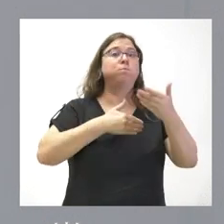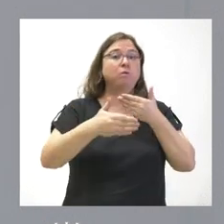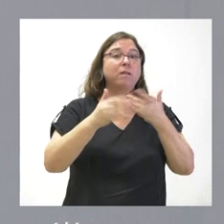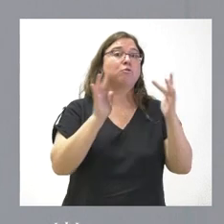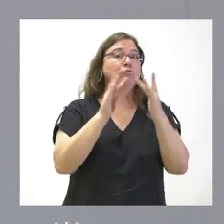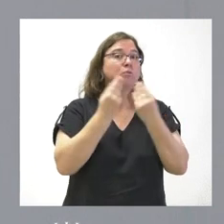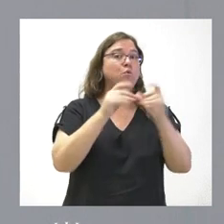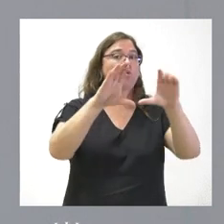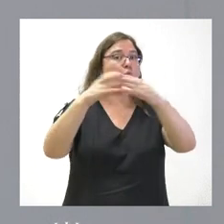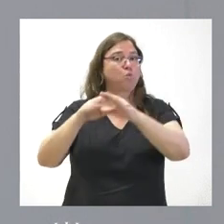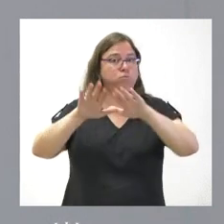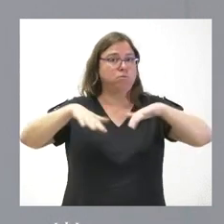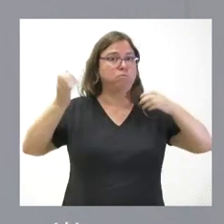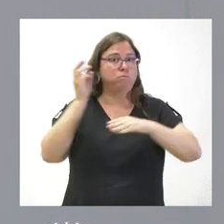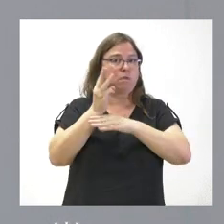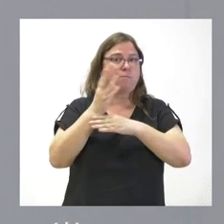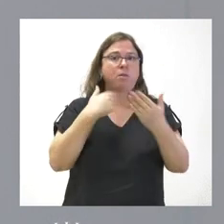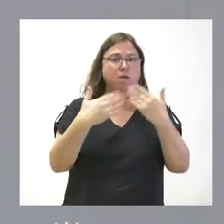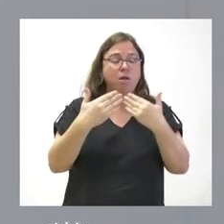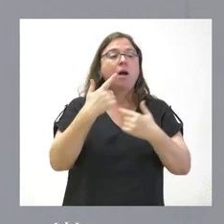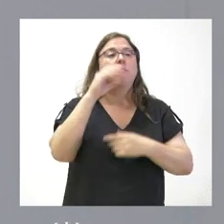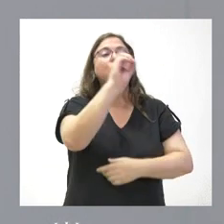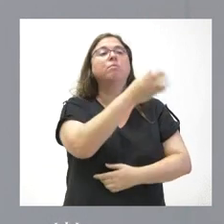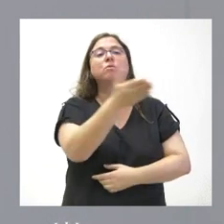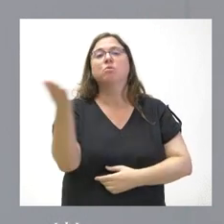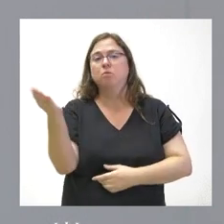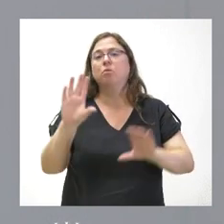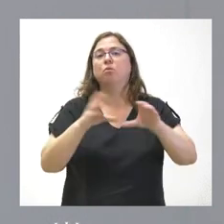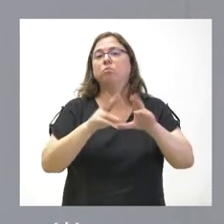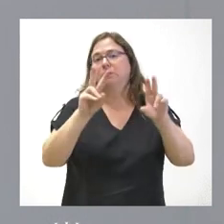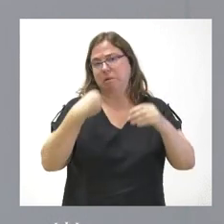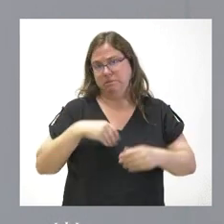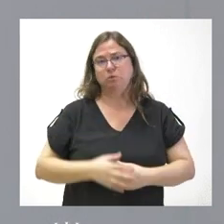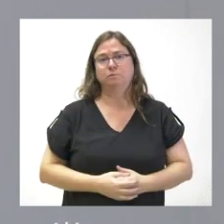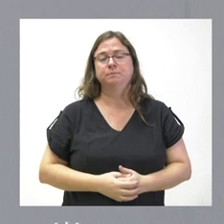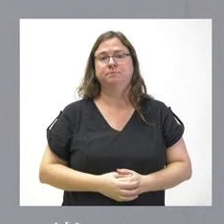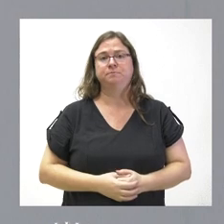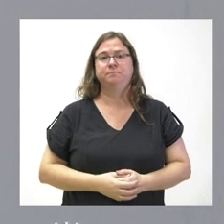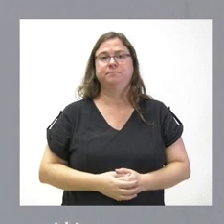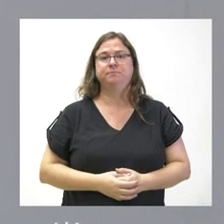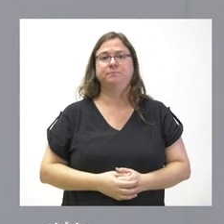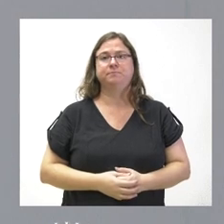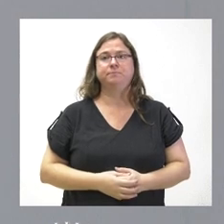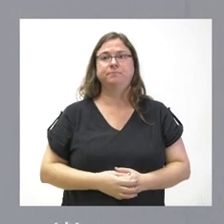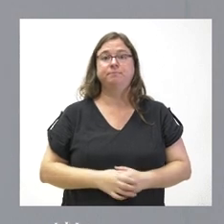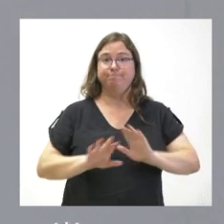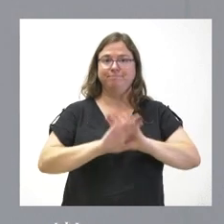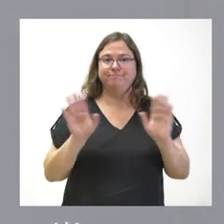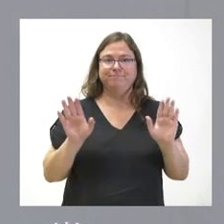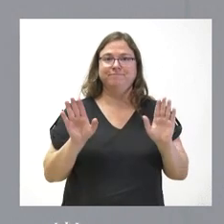grupos parlamentarios Pues también tendremos la ocasión de ver su posición la de los grupos sobre esta cuestión es